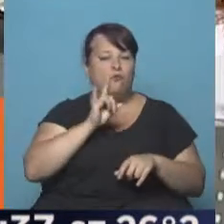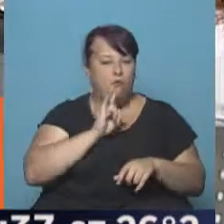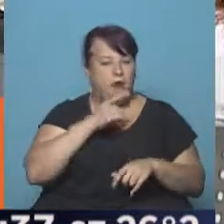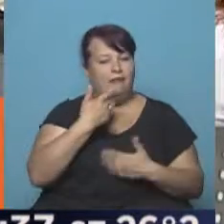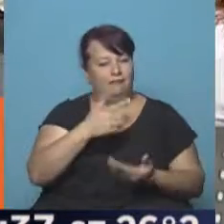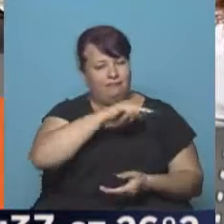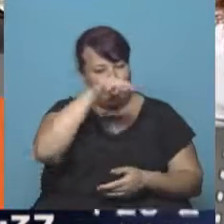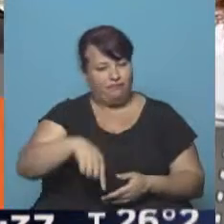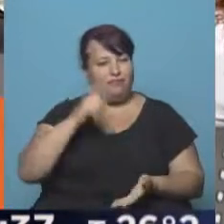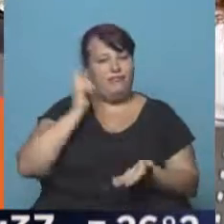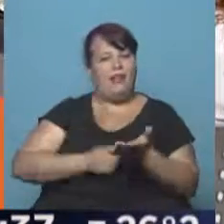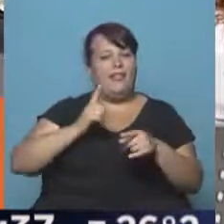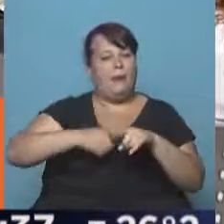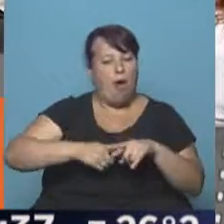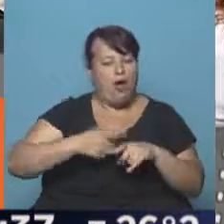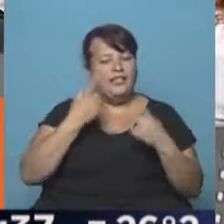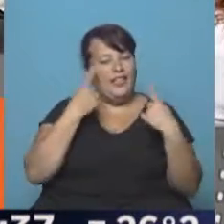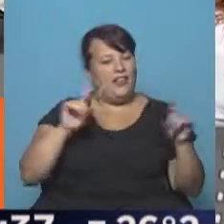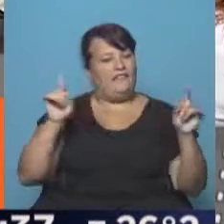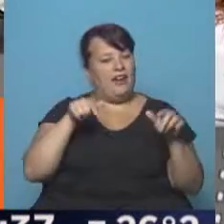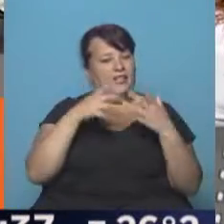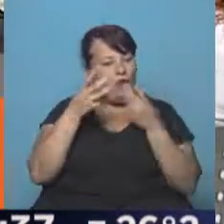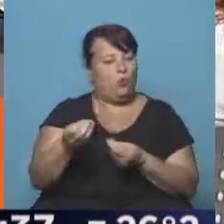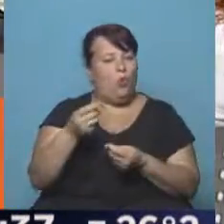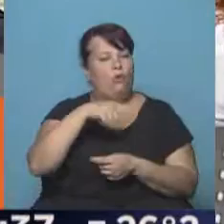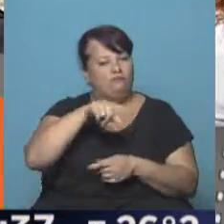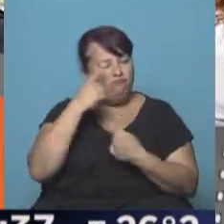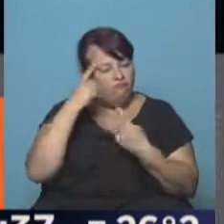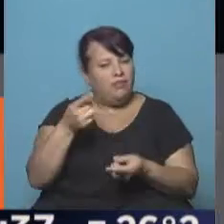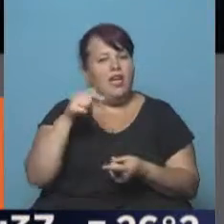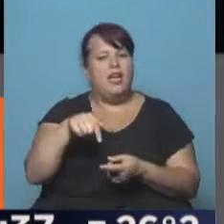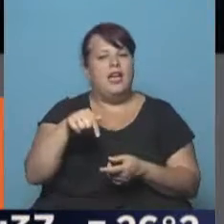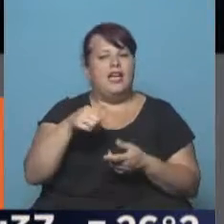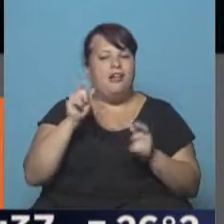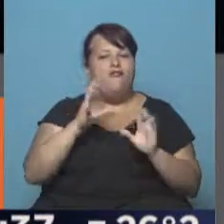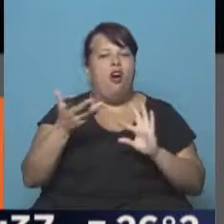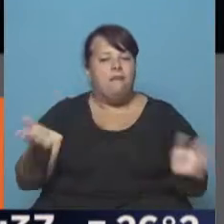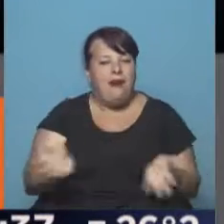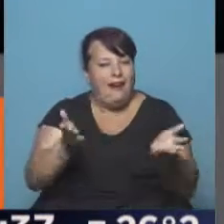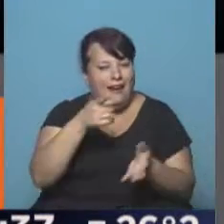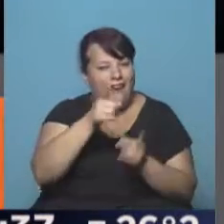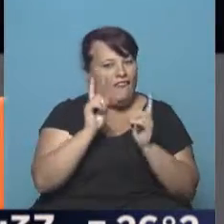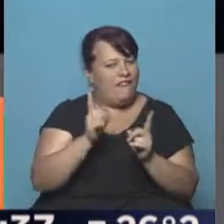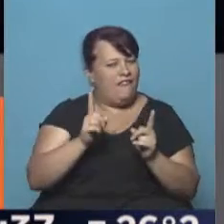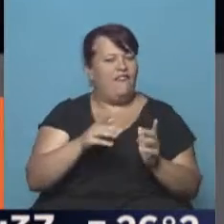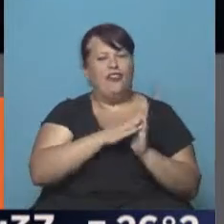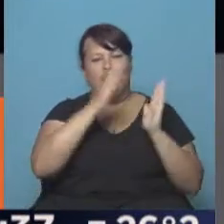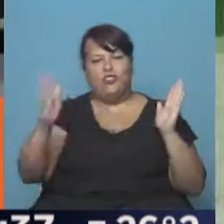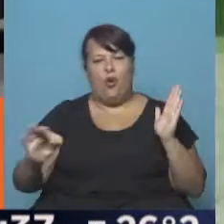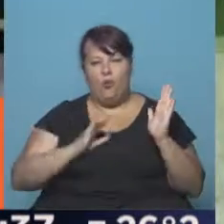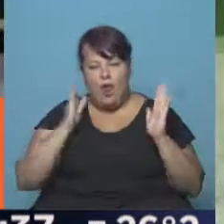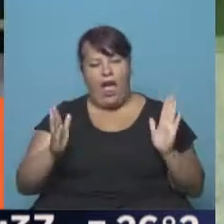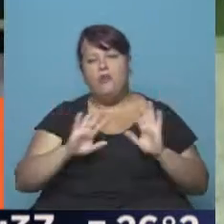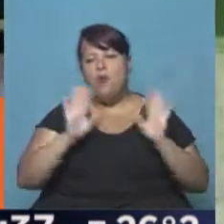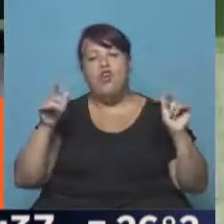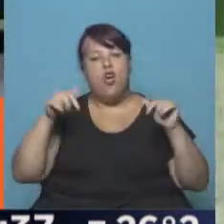gesto esta decisión política esta deferencia que ha tenido usted este empuje que ha mantenido a lo largo de todo este año y